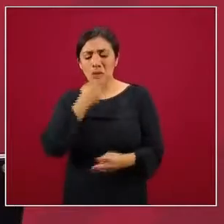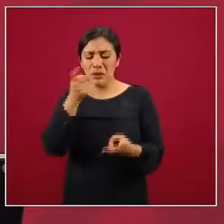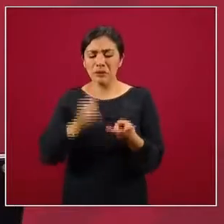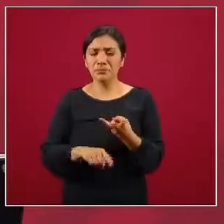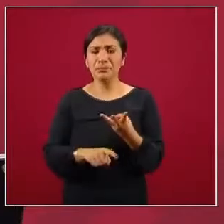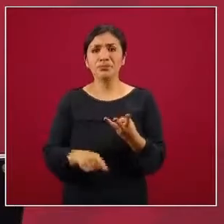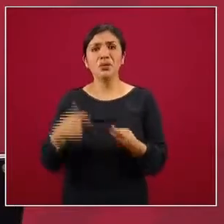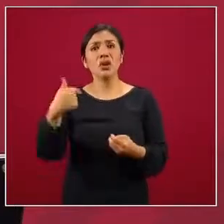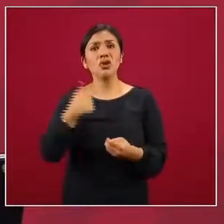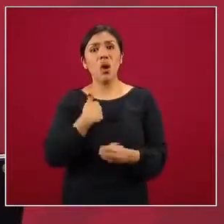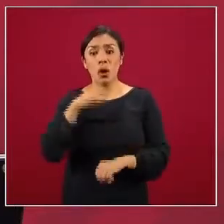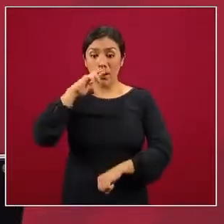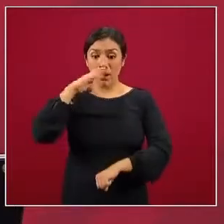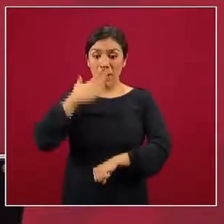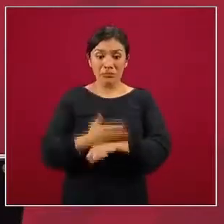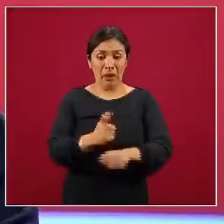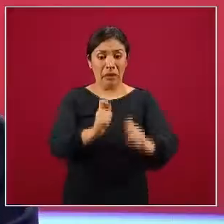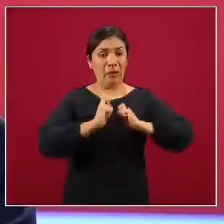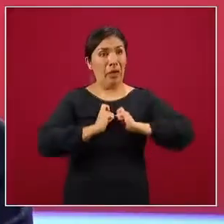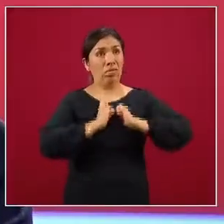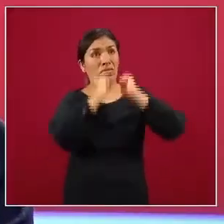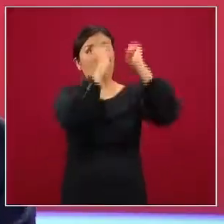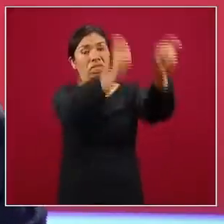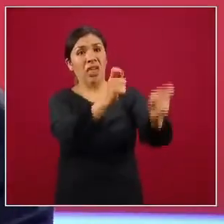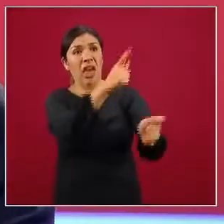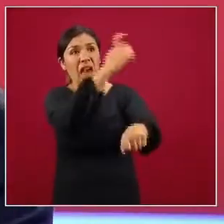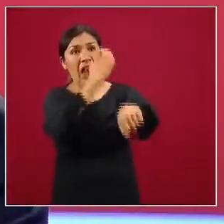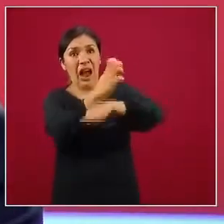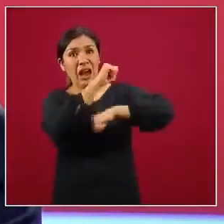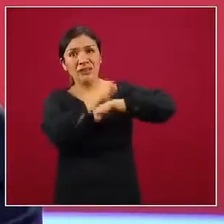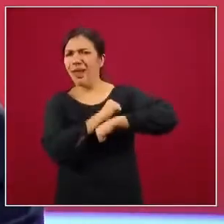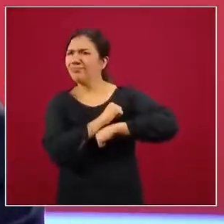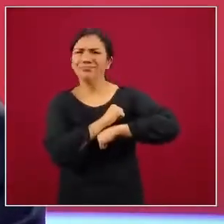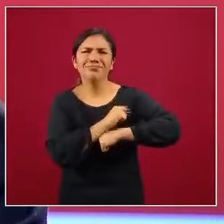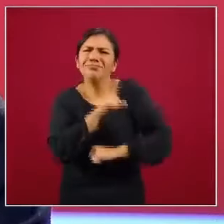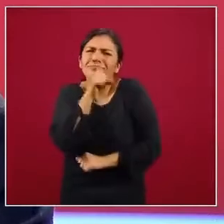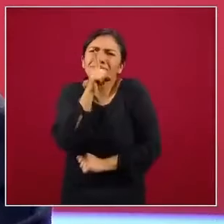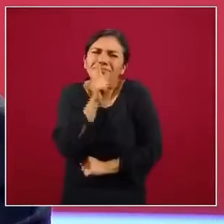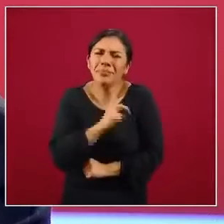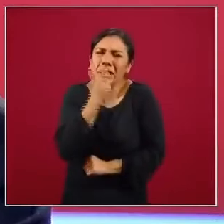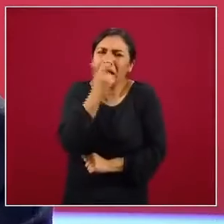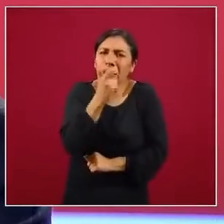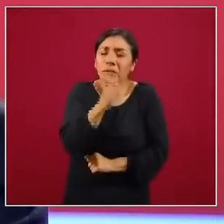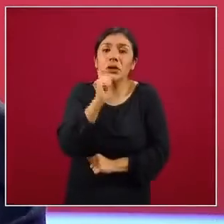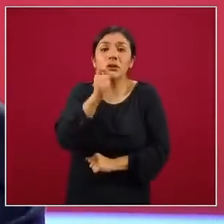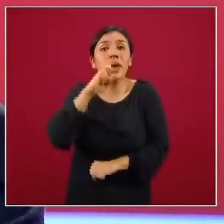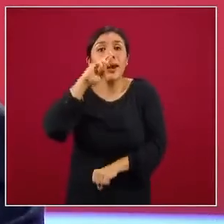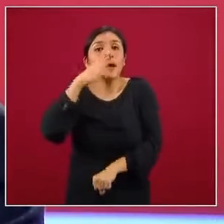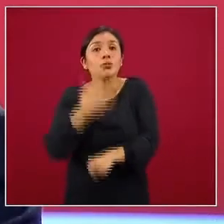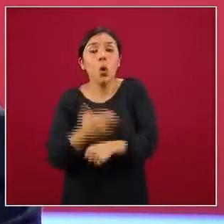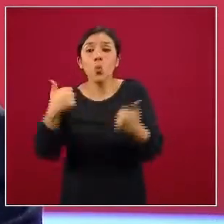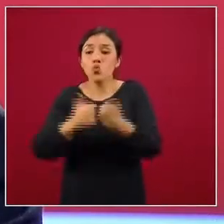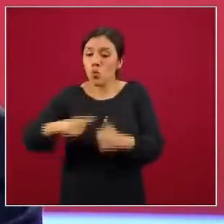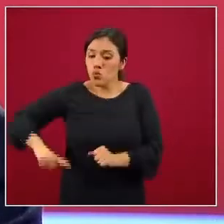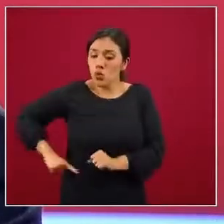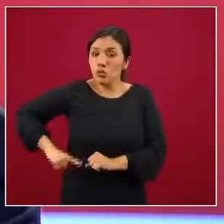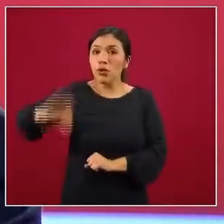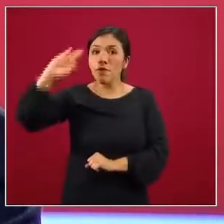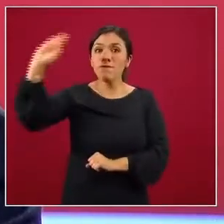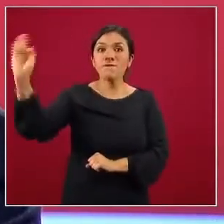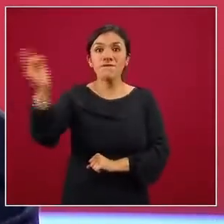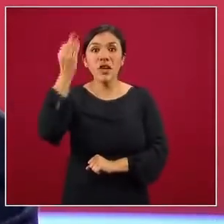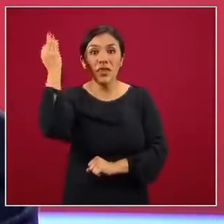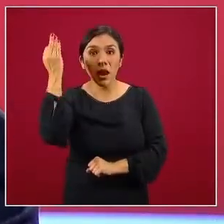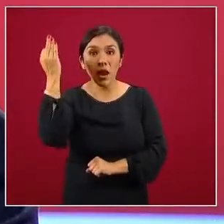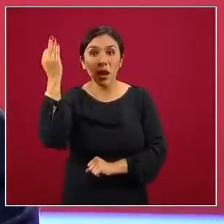estamos pasándole la responsabilidad a los estados? Falso, esa es una responsabilidad y una atribución del gobierno federal,